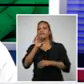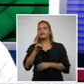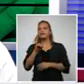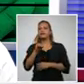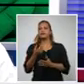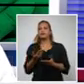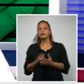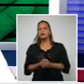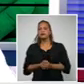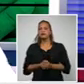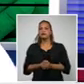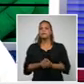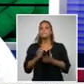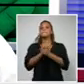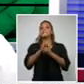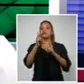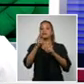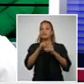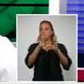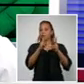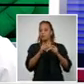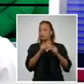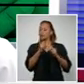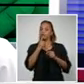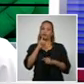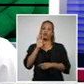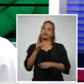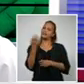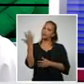no dije Matanzas el número de casos, me disculpan.